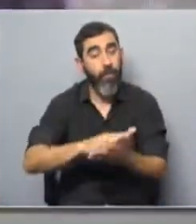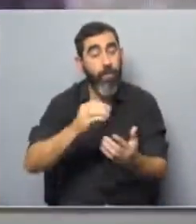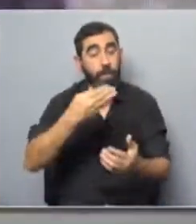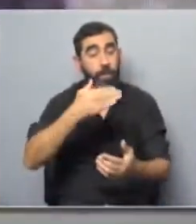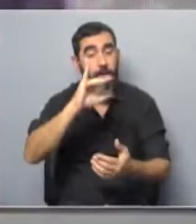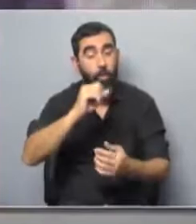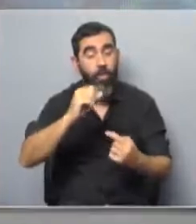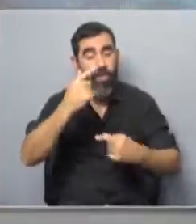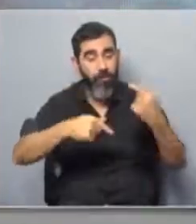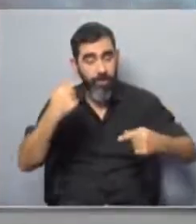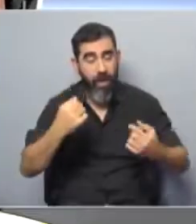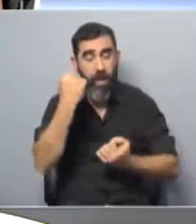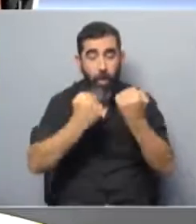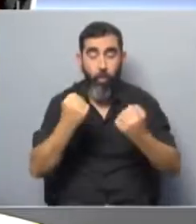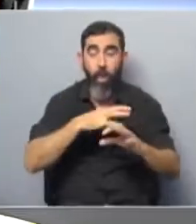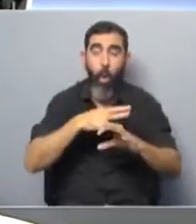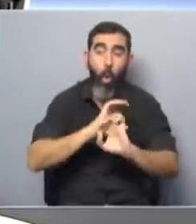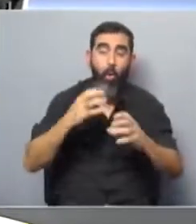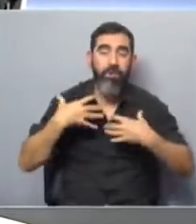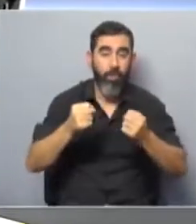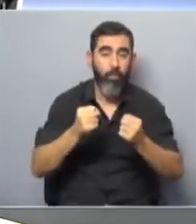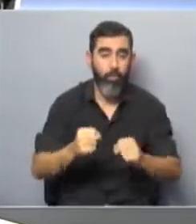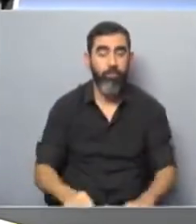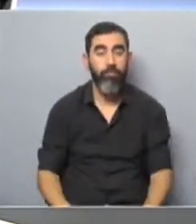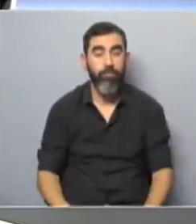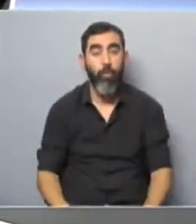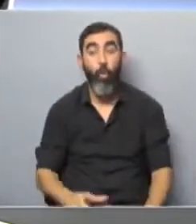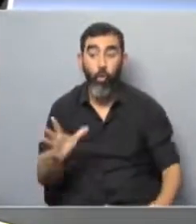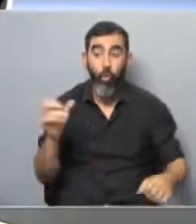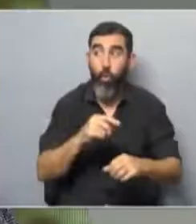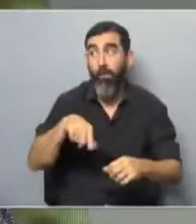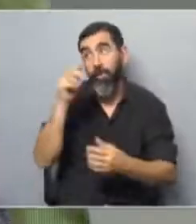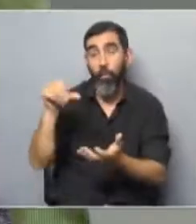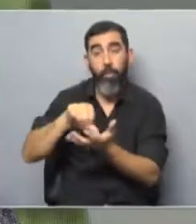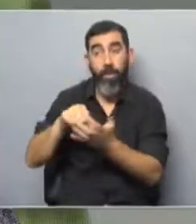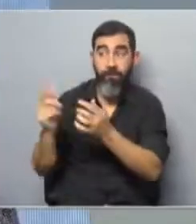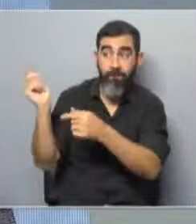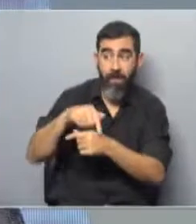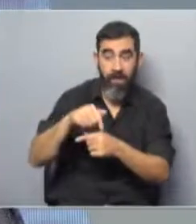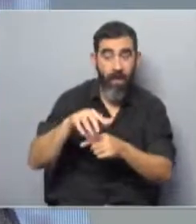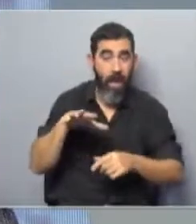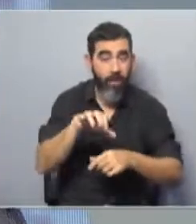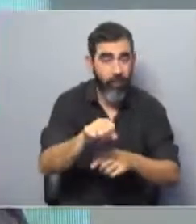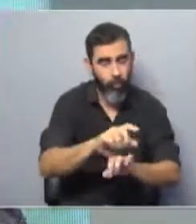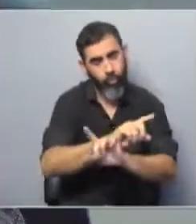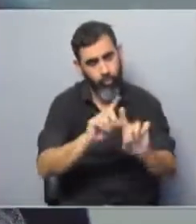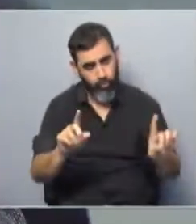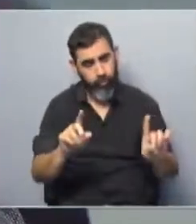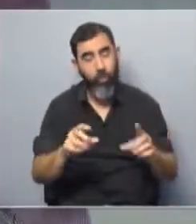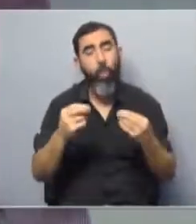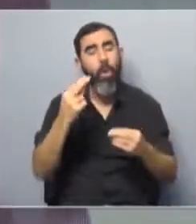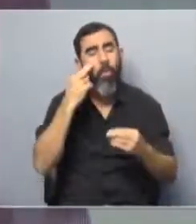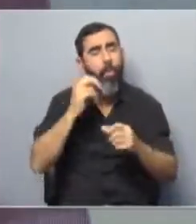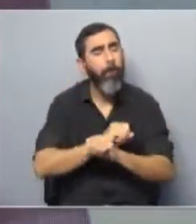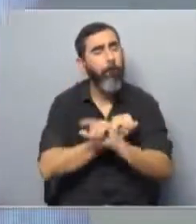biodiversidad económica o de salud. Pero no todas las exóticas se convierten en invasoras. ¿Dónde afectan a la biodiversidad